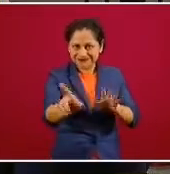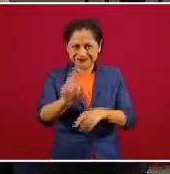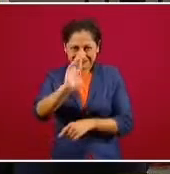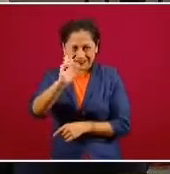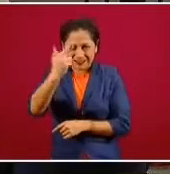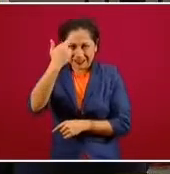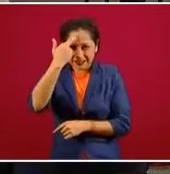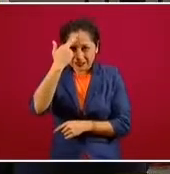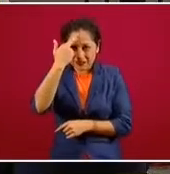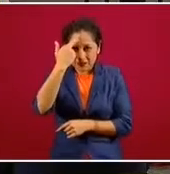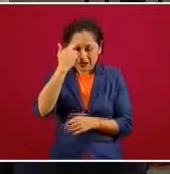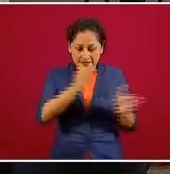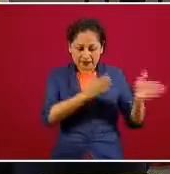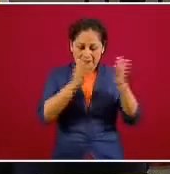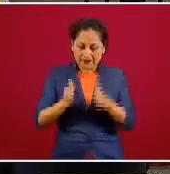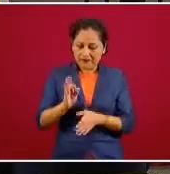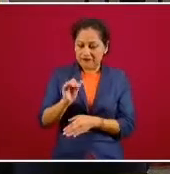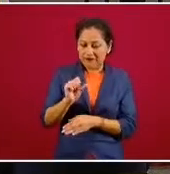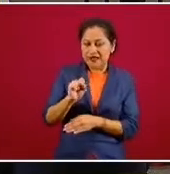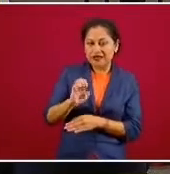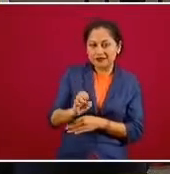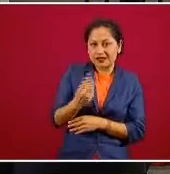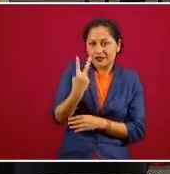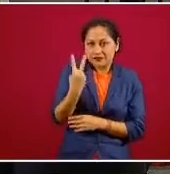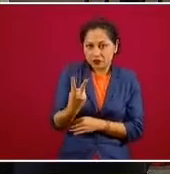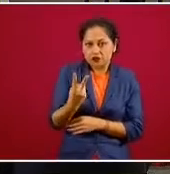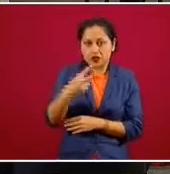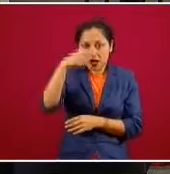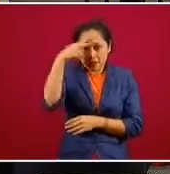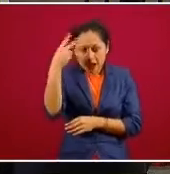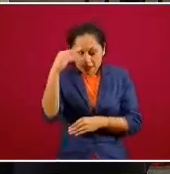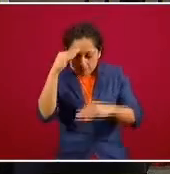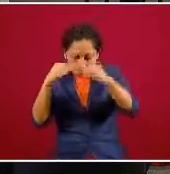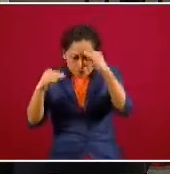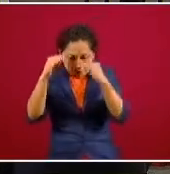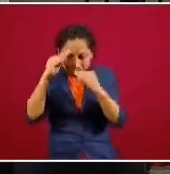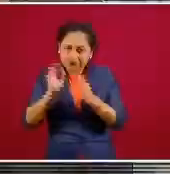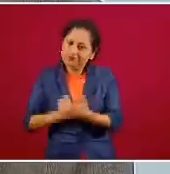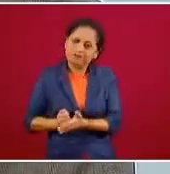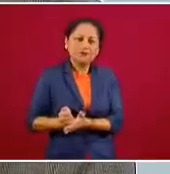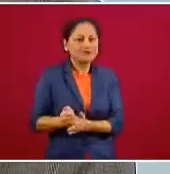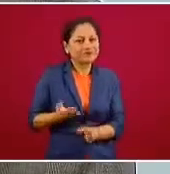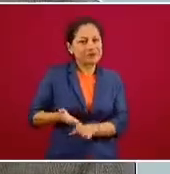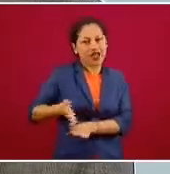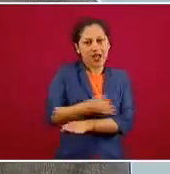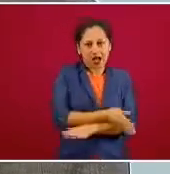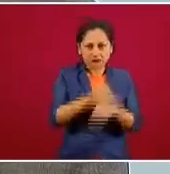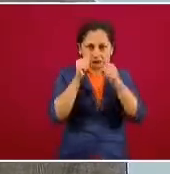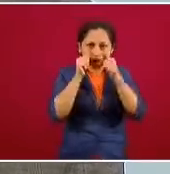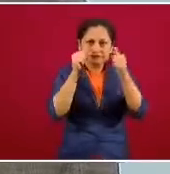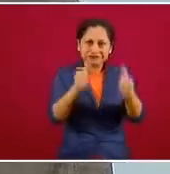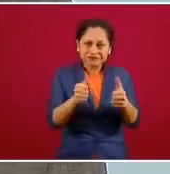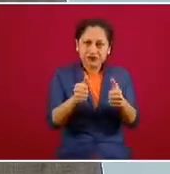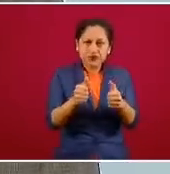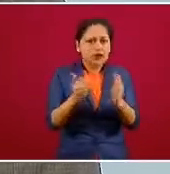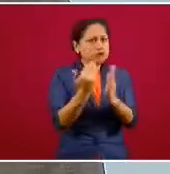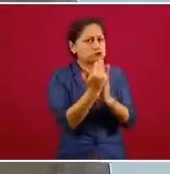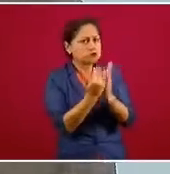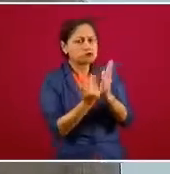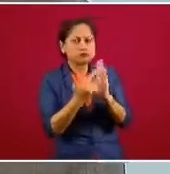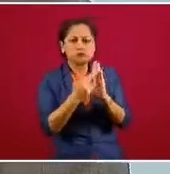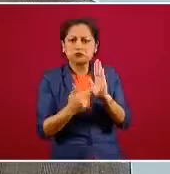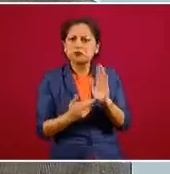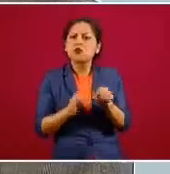adelantó a la fase 2, la fase de transmisión comunitaria, con medidas que empezaron desde la fase